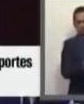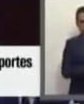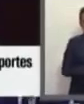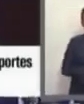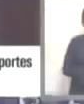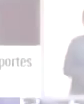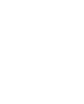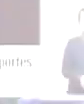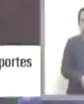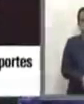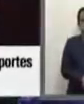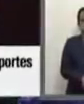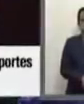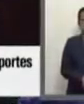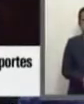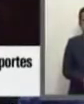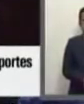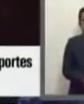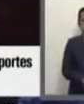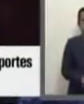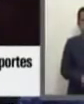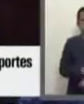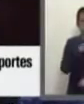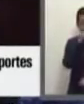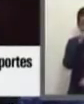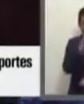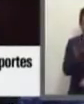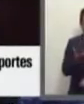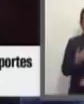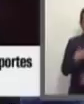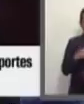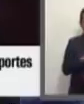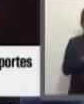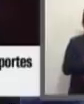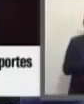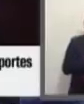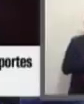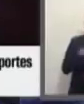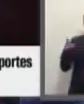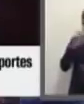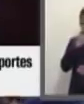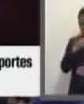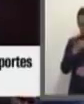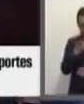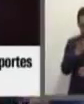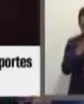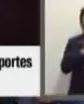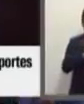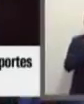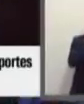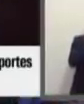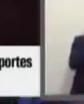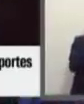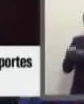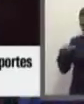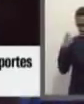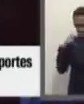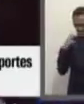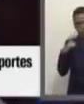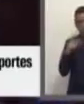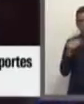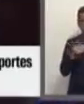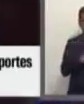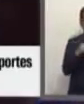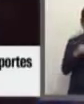Gracias, diputado. Lo que anoté fue millones de indemnización del Trémico Querétaro, no hubo indemnización,